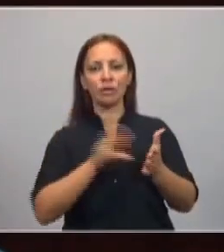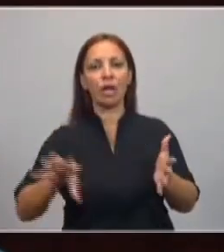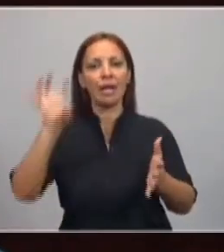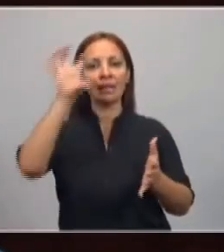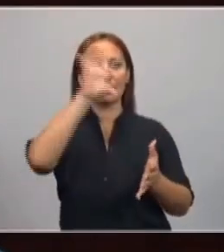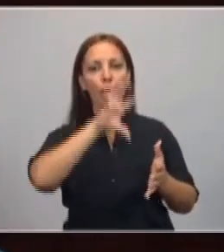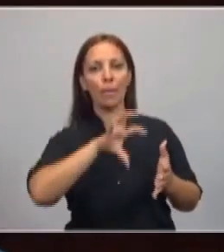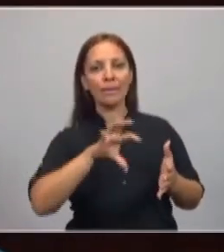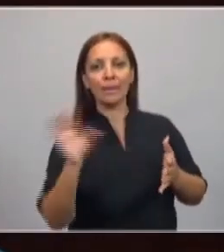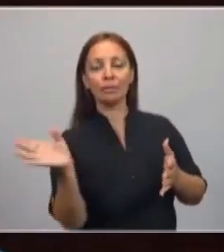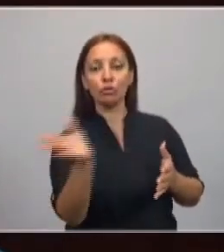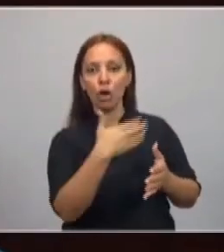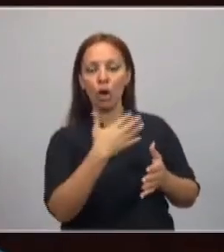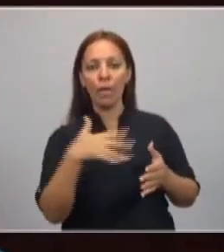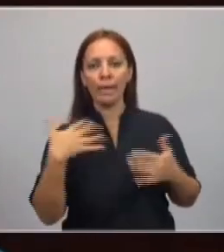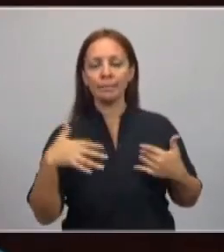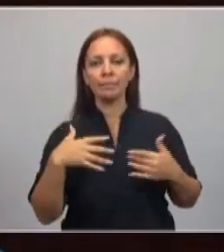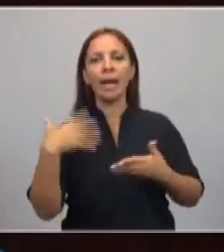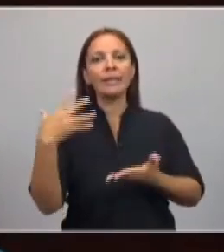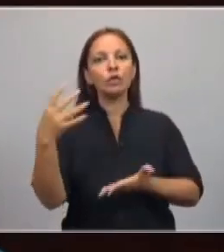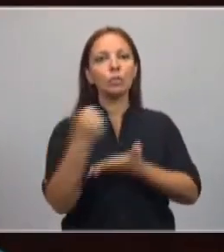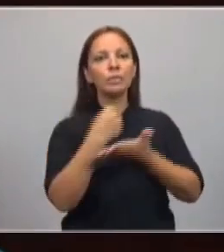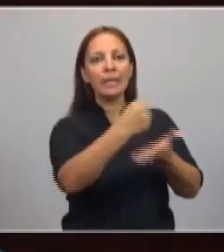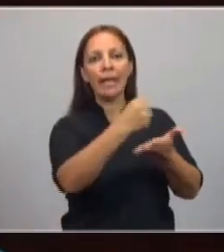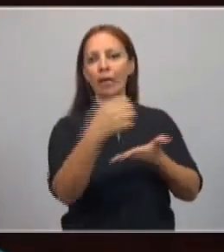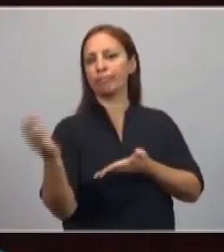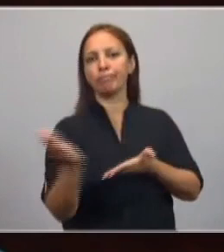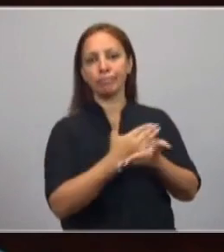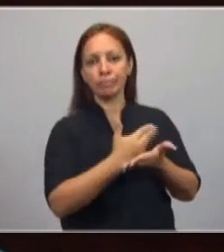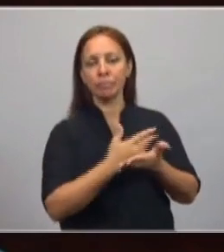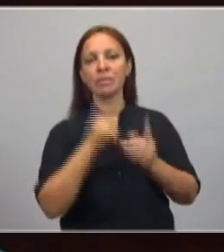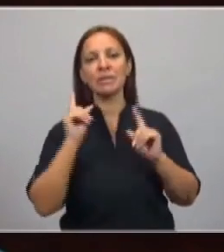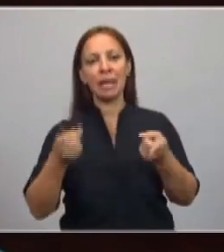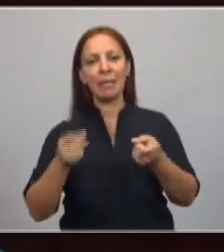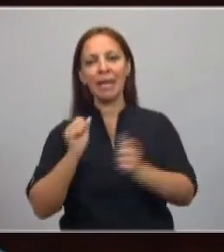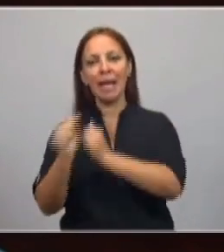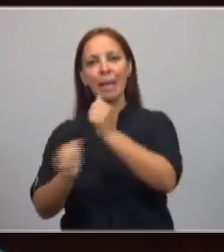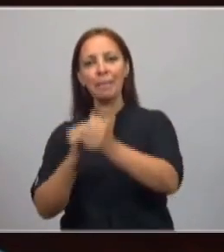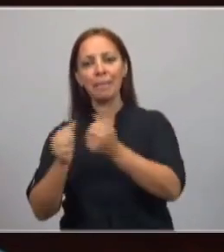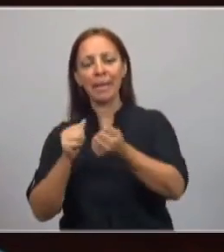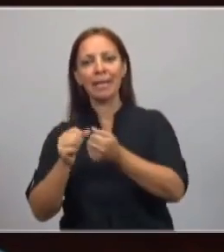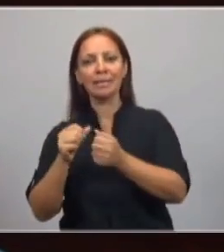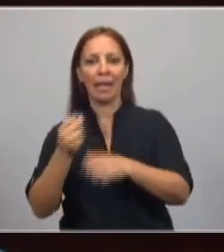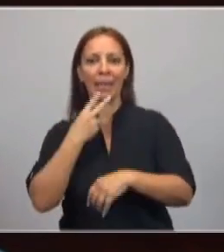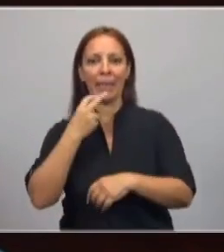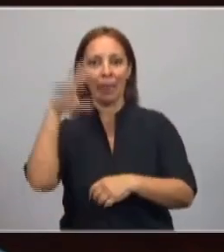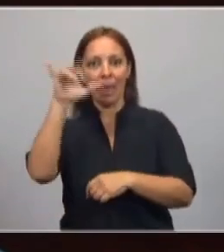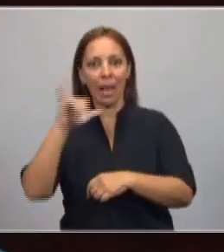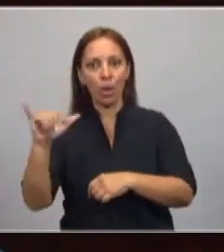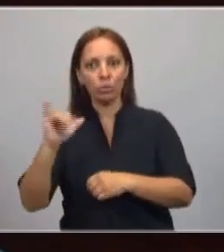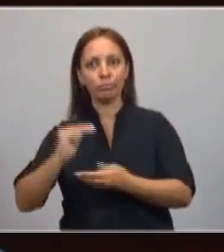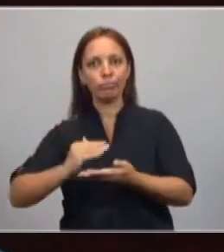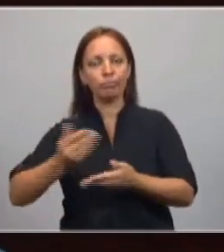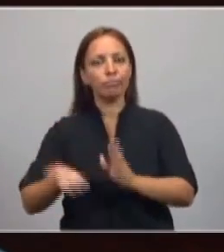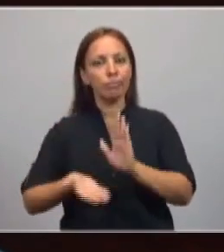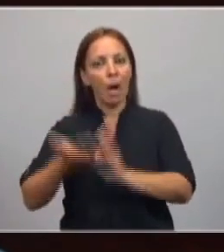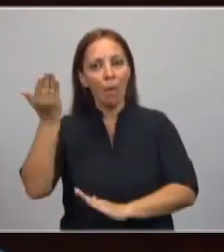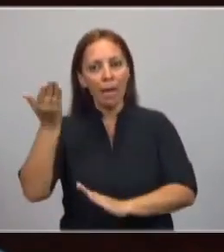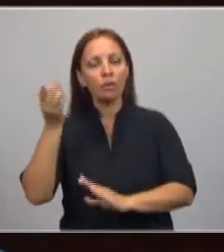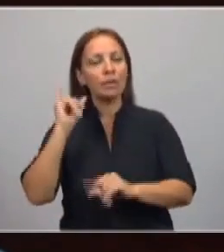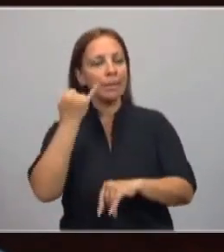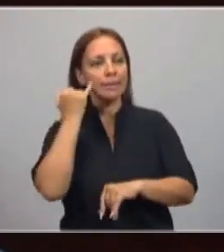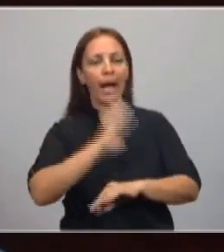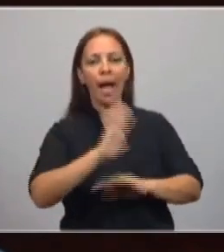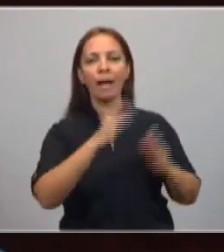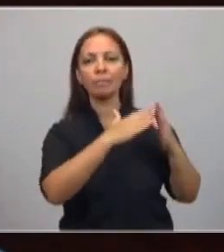los usuarios. La quita de subsidios y aumento de los ingresos de las empresas de distribución eléctrica ya implicó aumentos para los hogares